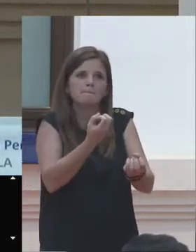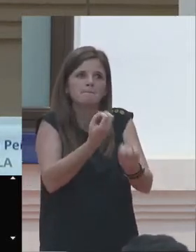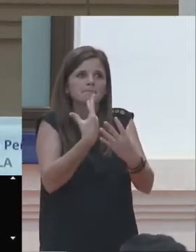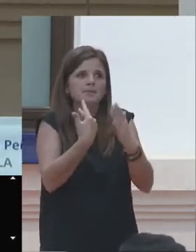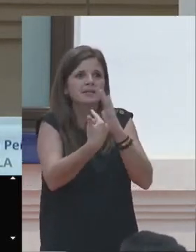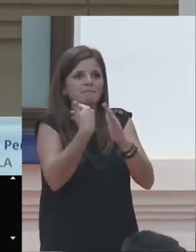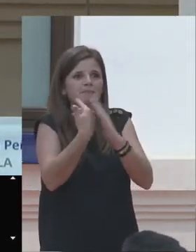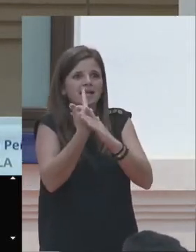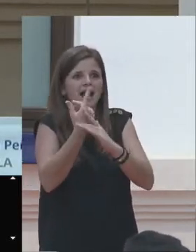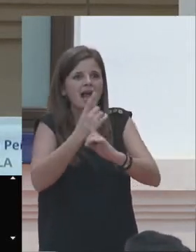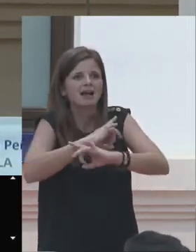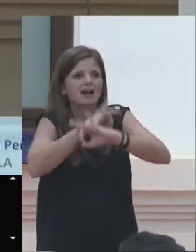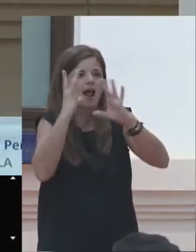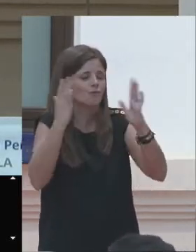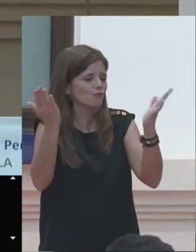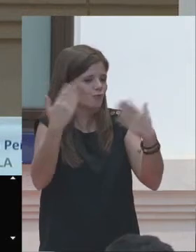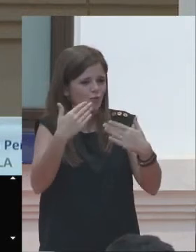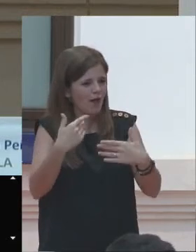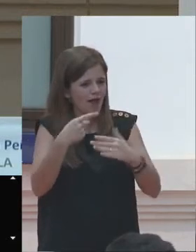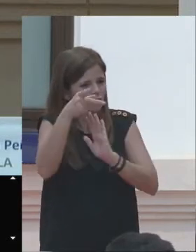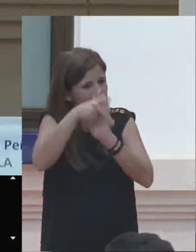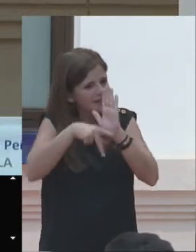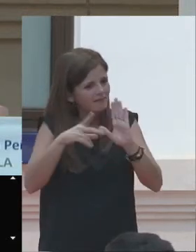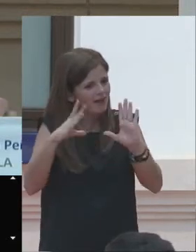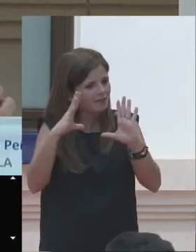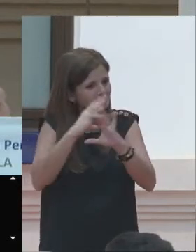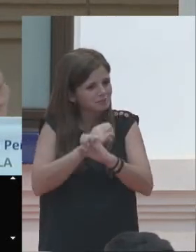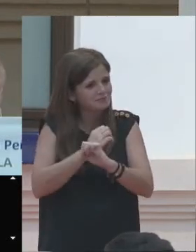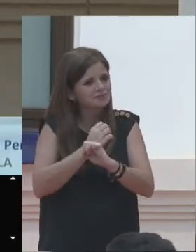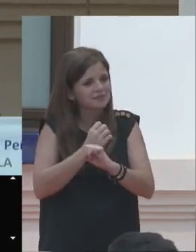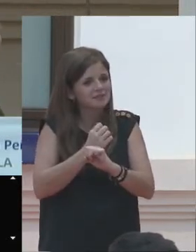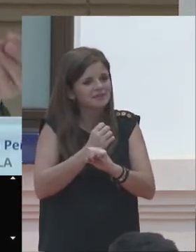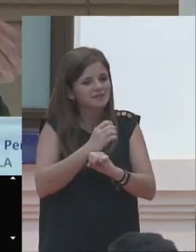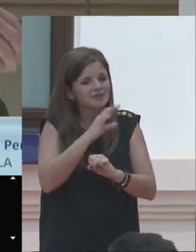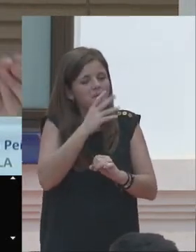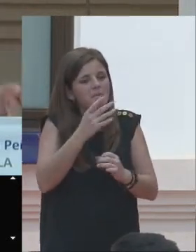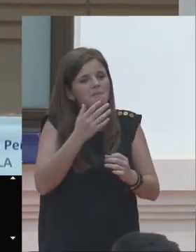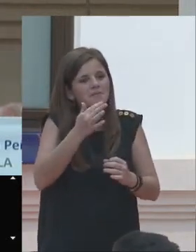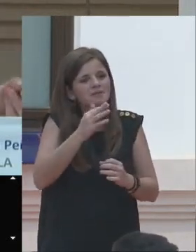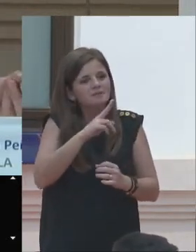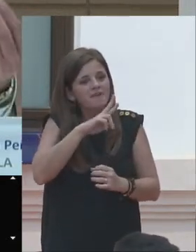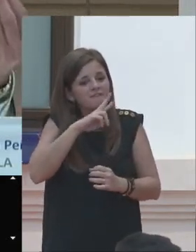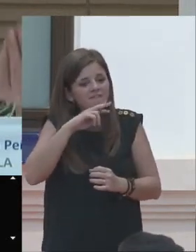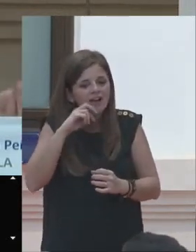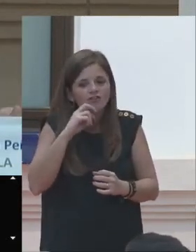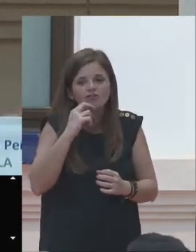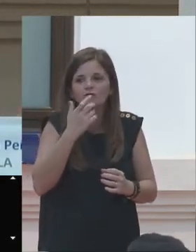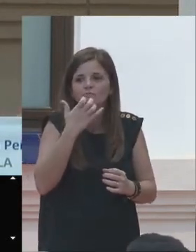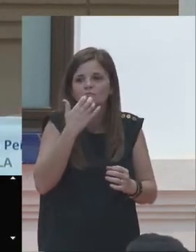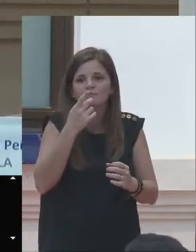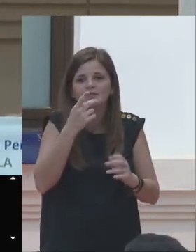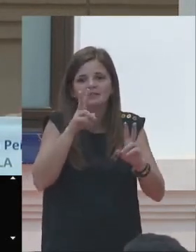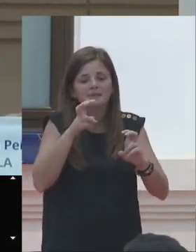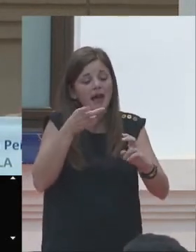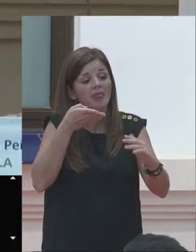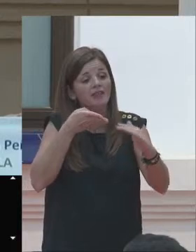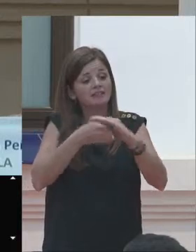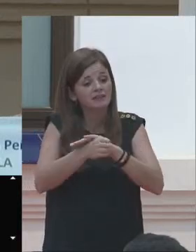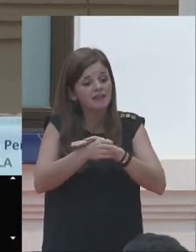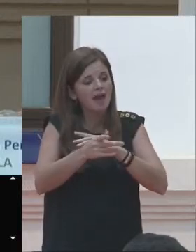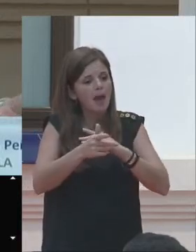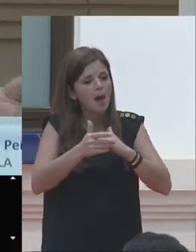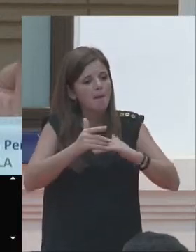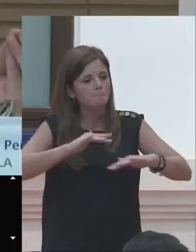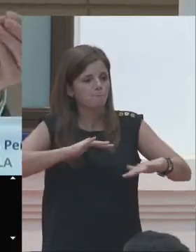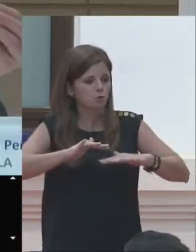en cuanto a las normativas, las legislaciones y los valores que tienen que tenerse, por ejemplo, en accesibilidad